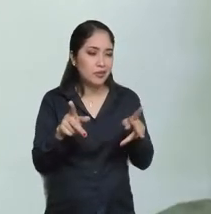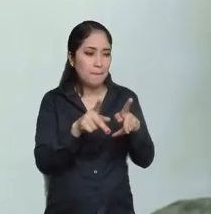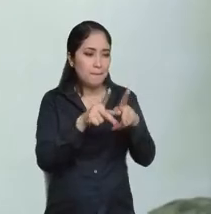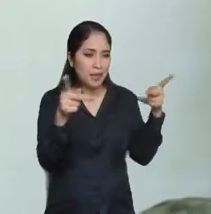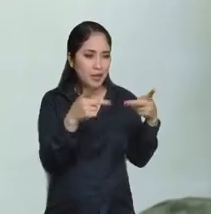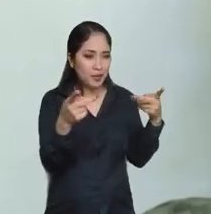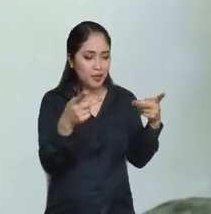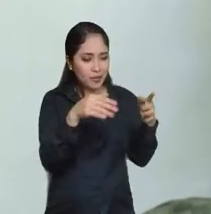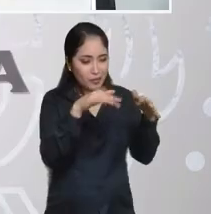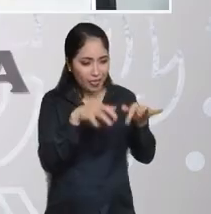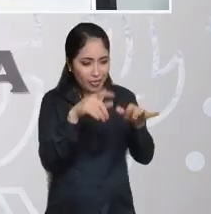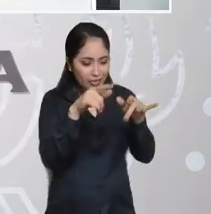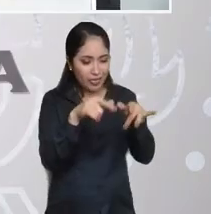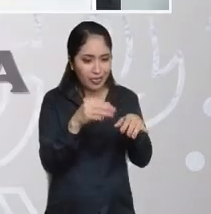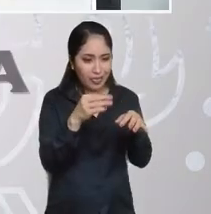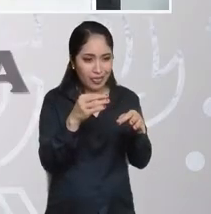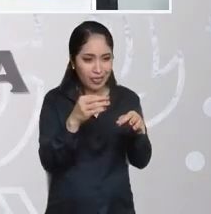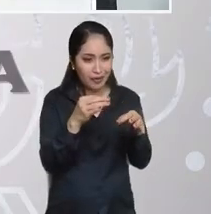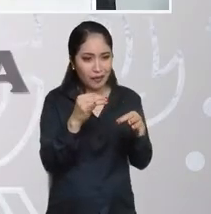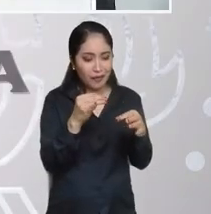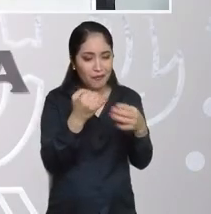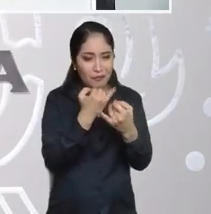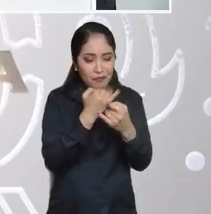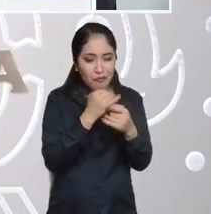Ah, bueno, pues, que lo